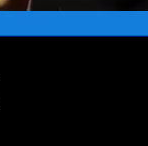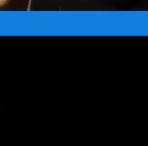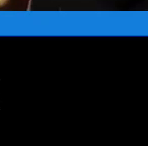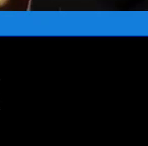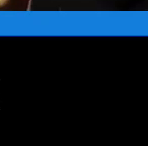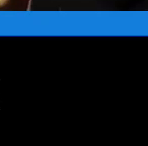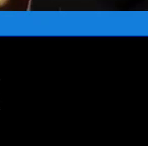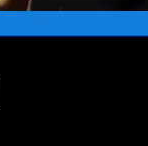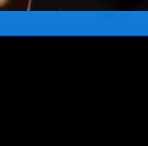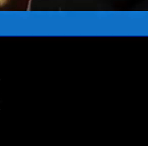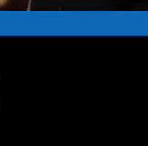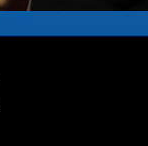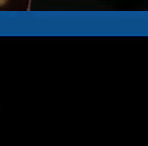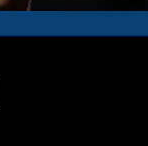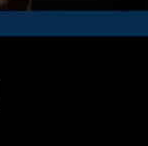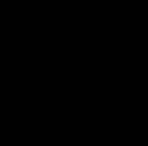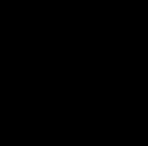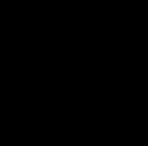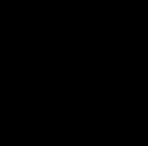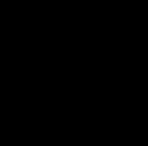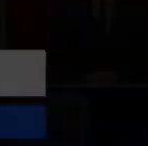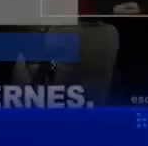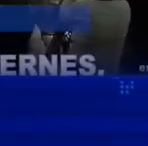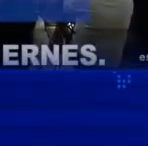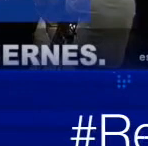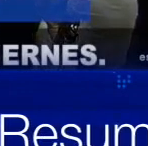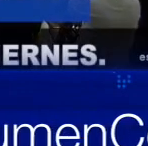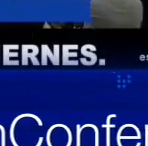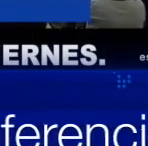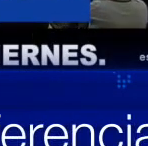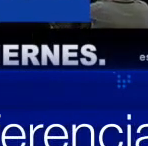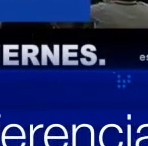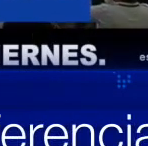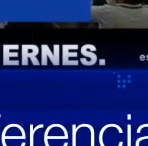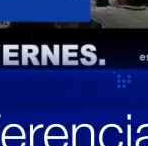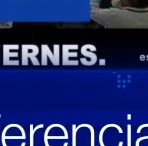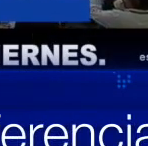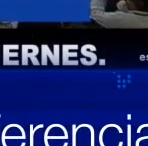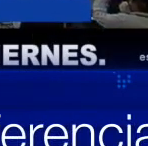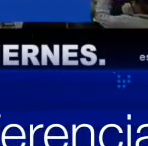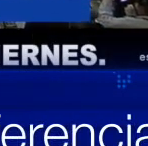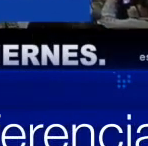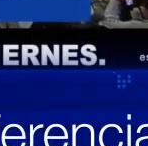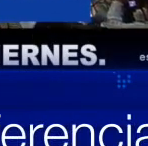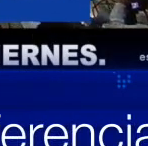El día de hoy el presidente Andrés Manuel López Obrador. Buenos días. Buenos días.